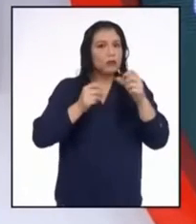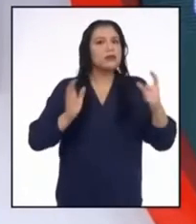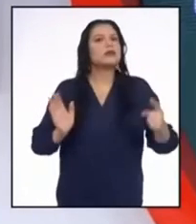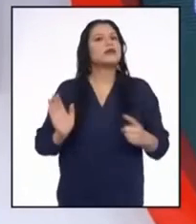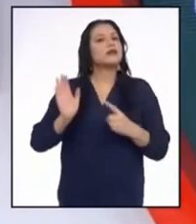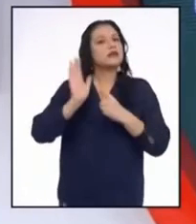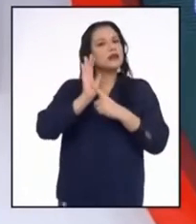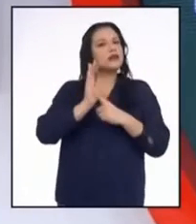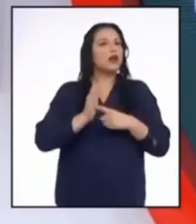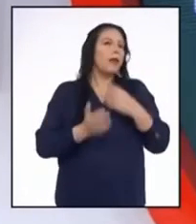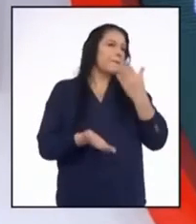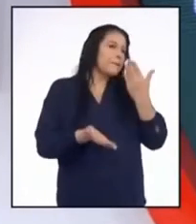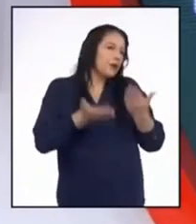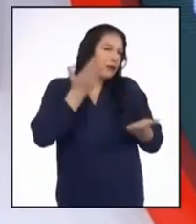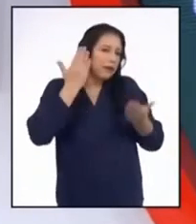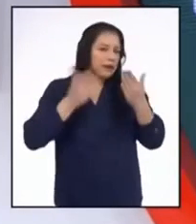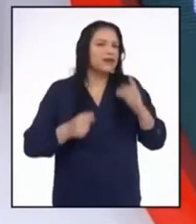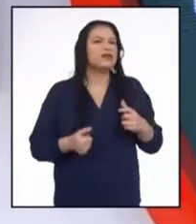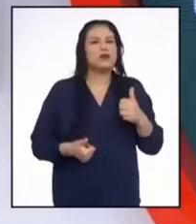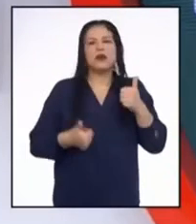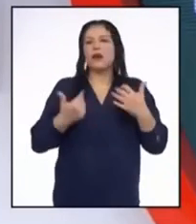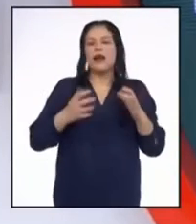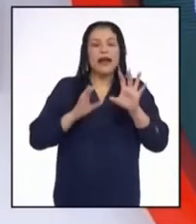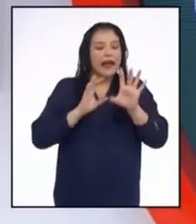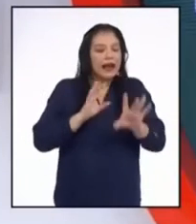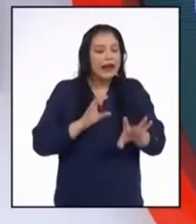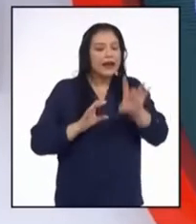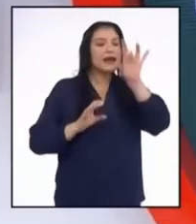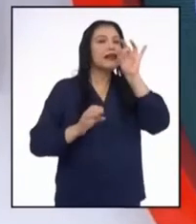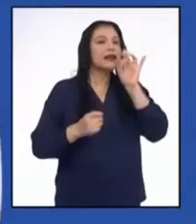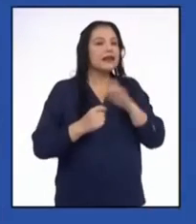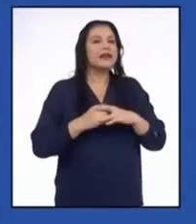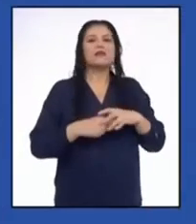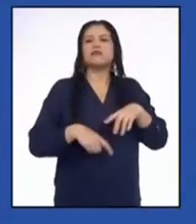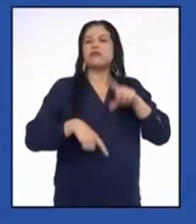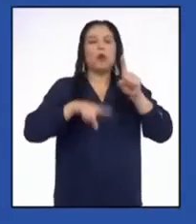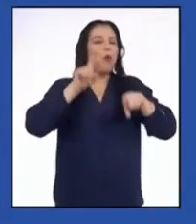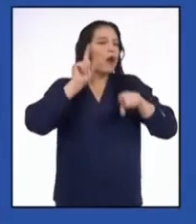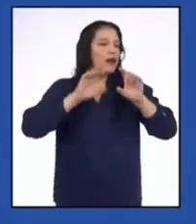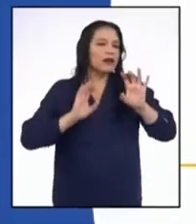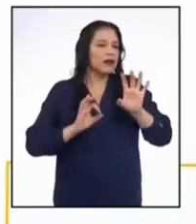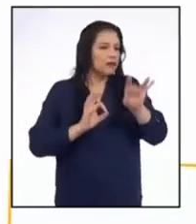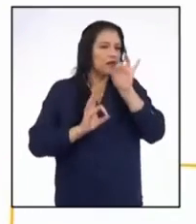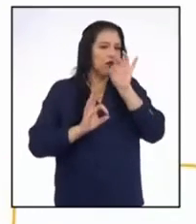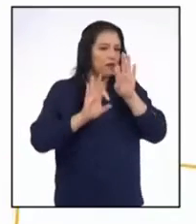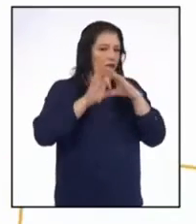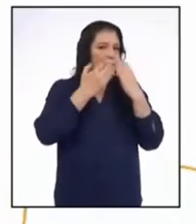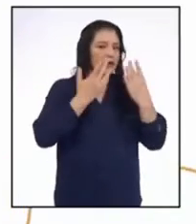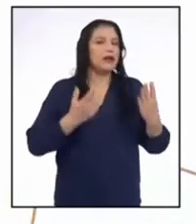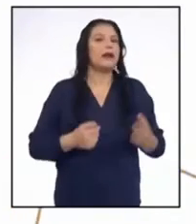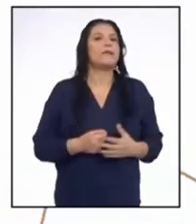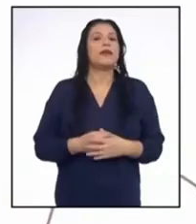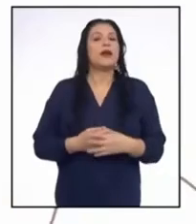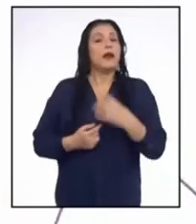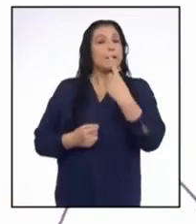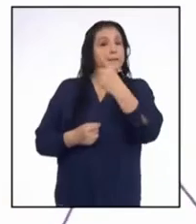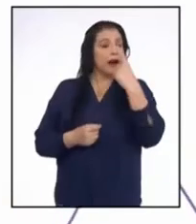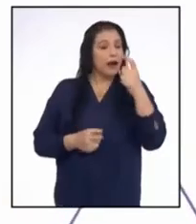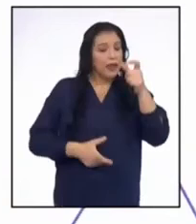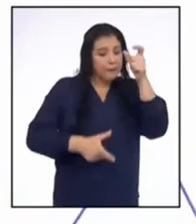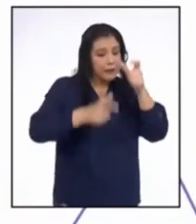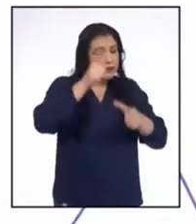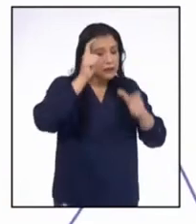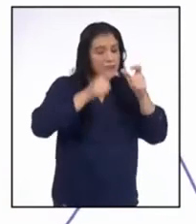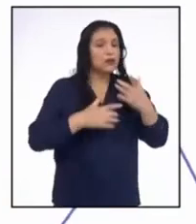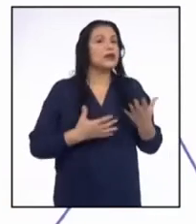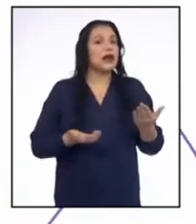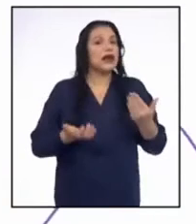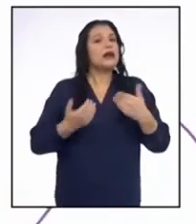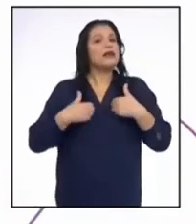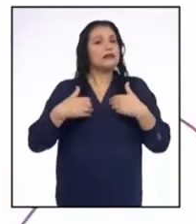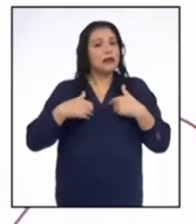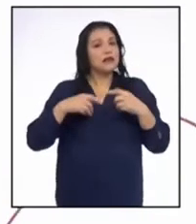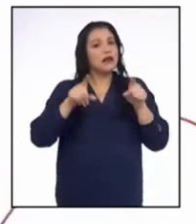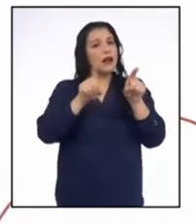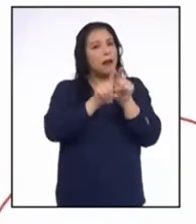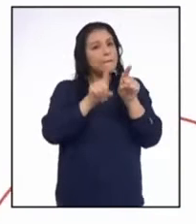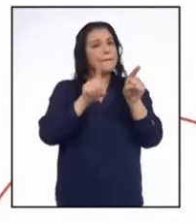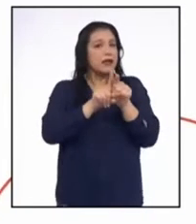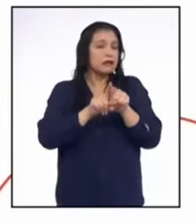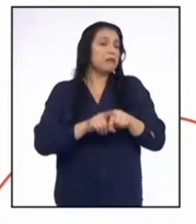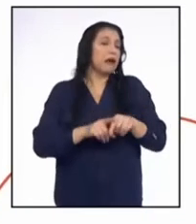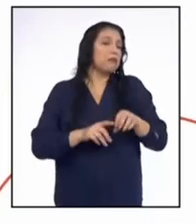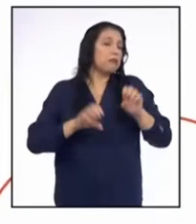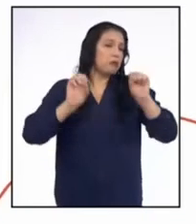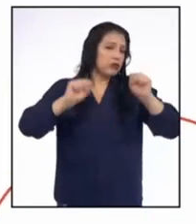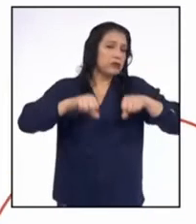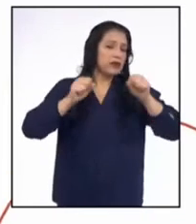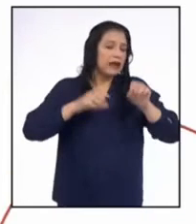muestreo probabilístico que consiste en elegir la muestra al azar, pues cada individuo de la población tiene la misma probabilidad